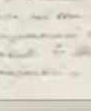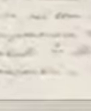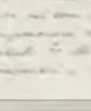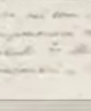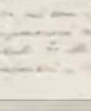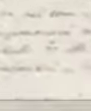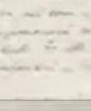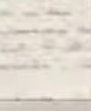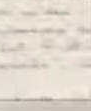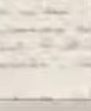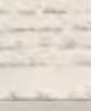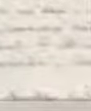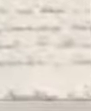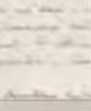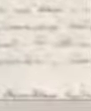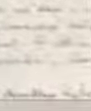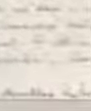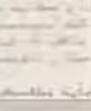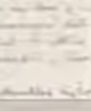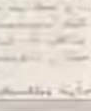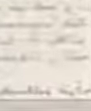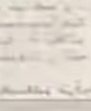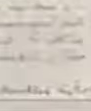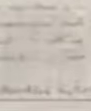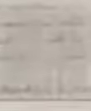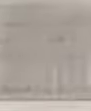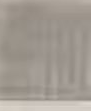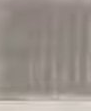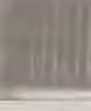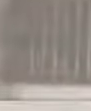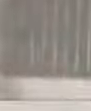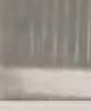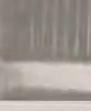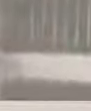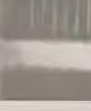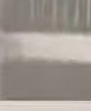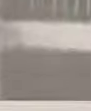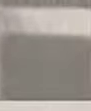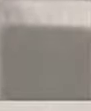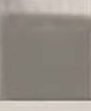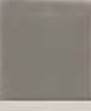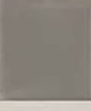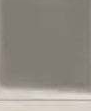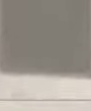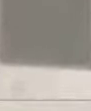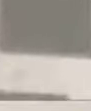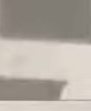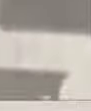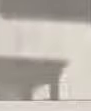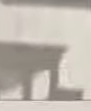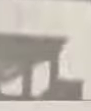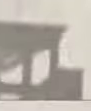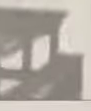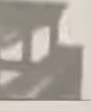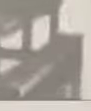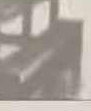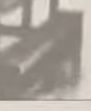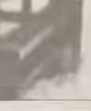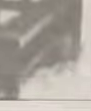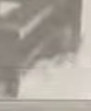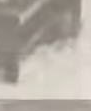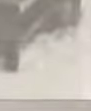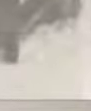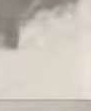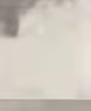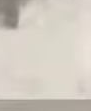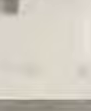instrumento para la elevación de su nivel ideológico y teórico, fundaron la Academia Abel Santamaría y la Biblioteca Raúl Gómez García. Y